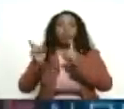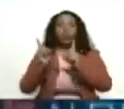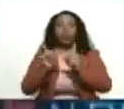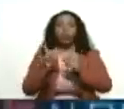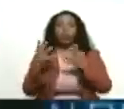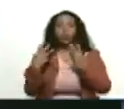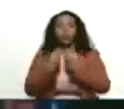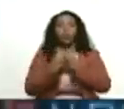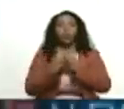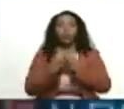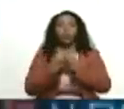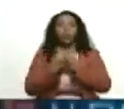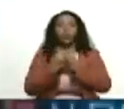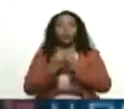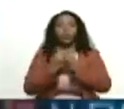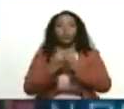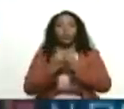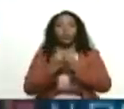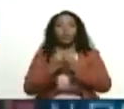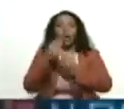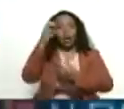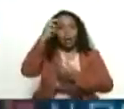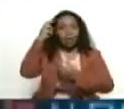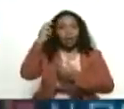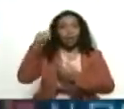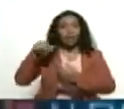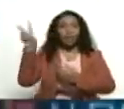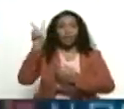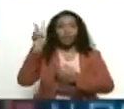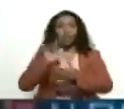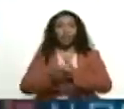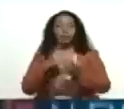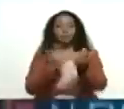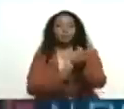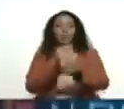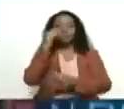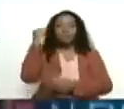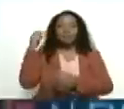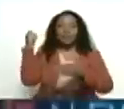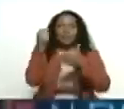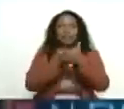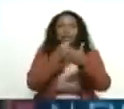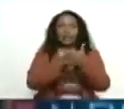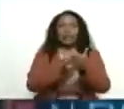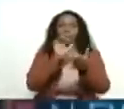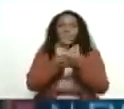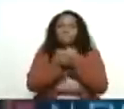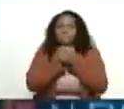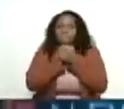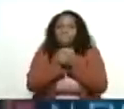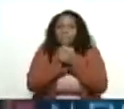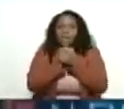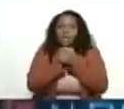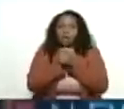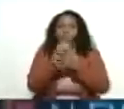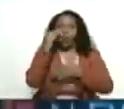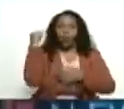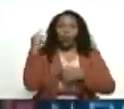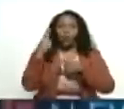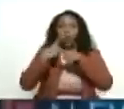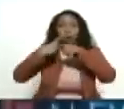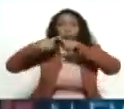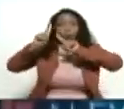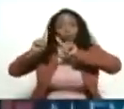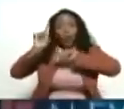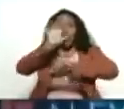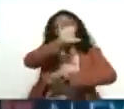compañeros de la Cancillería de Venezuela, hermanos y hermanas de lucha, amigos y amigas de otras